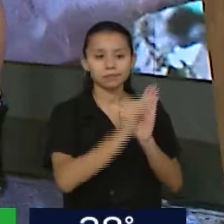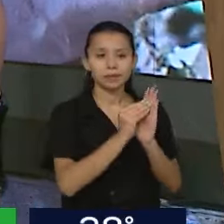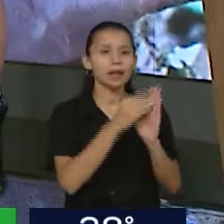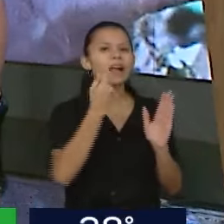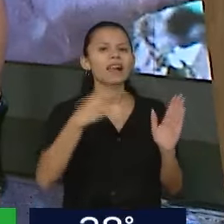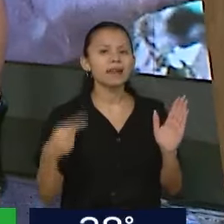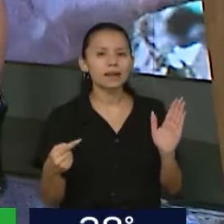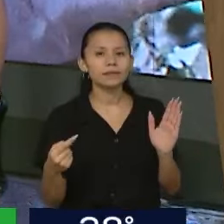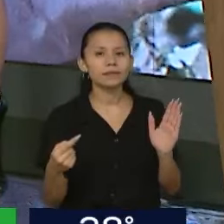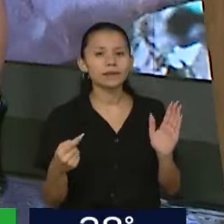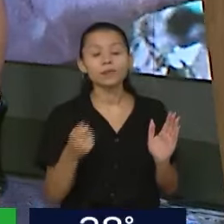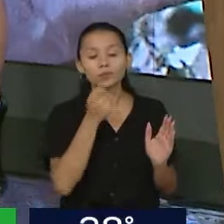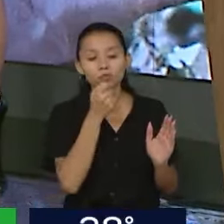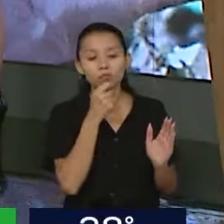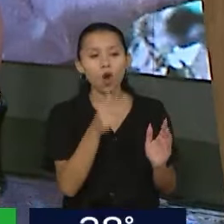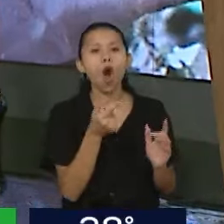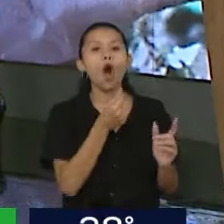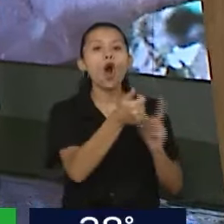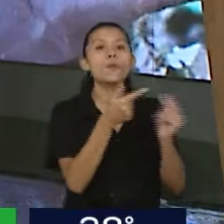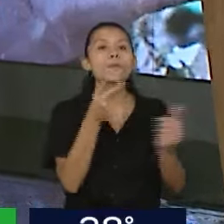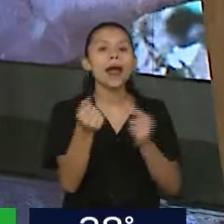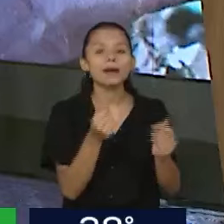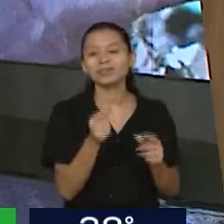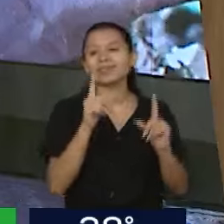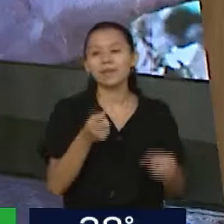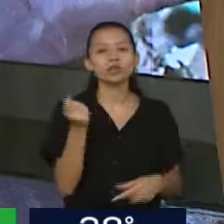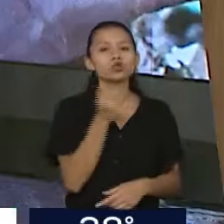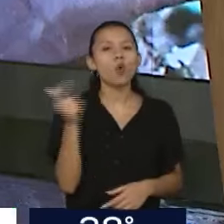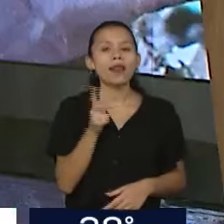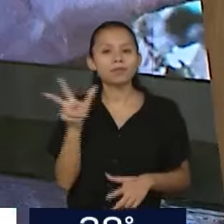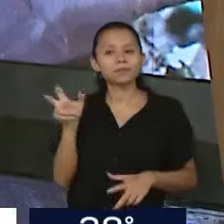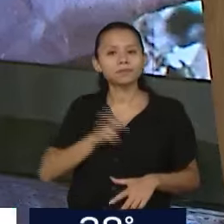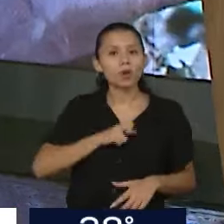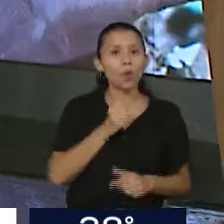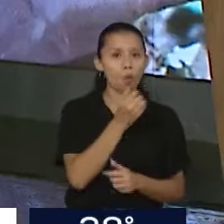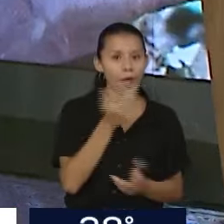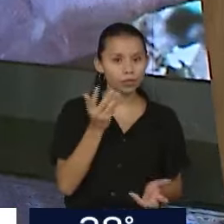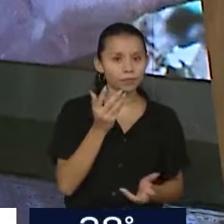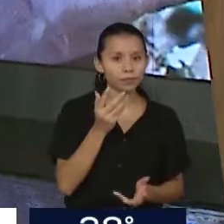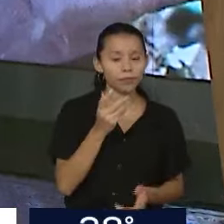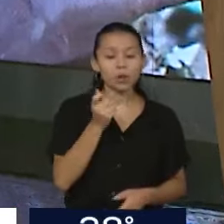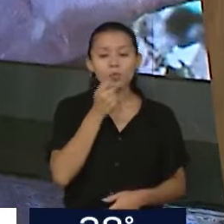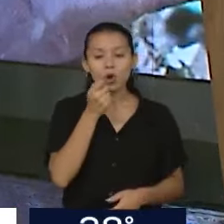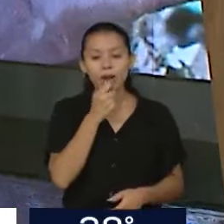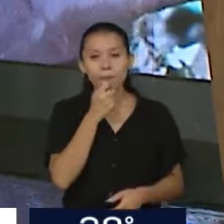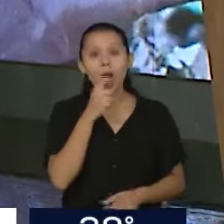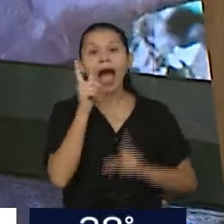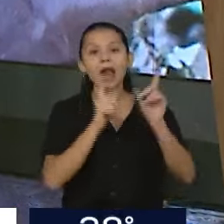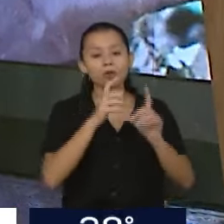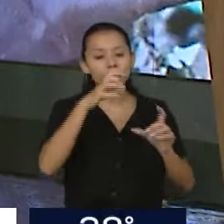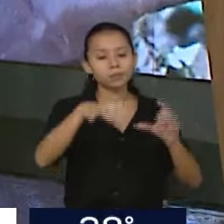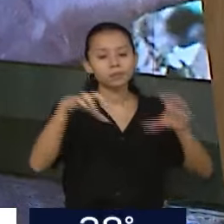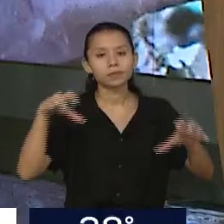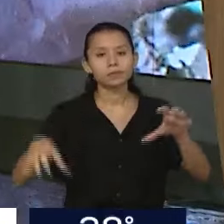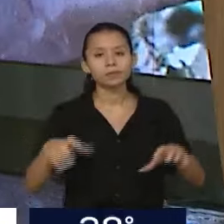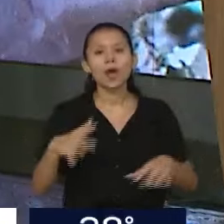poder de compra de los ingresos en los domicilios. Sí, los ingresos familiares. Pero hay comunidades que pueden ser pobres de mil maneras, ¿eh?